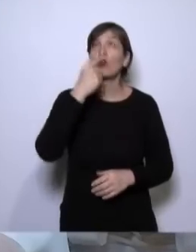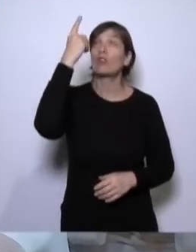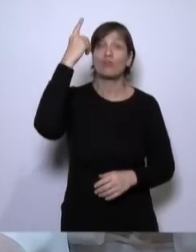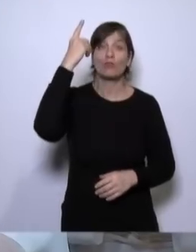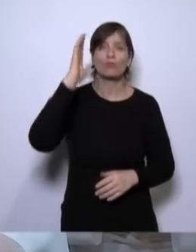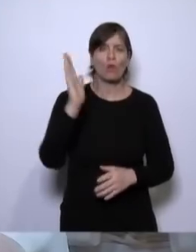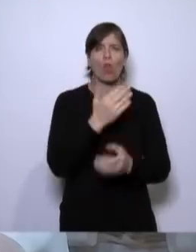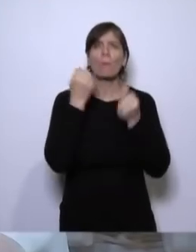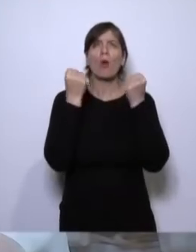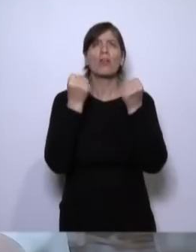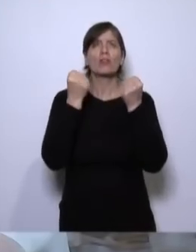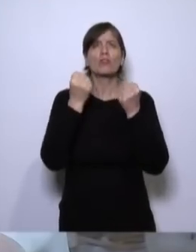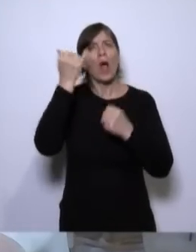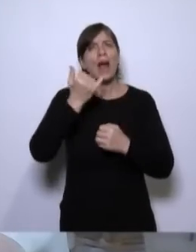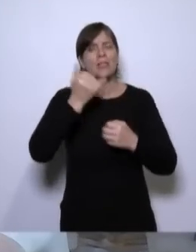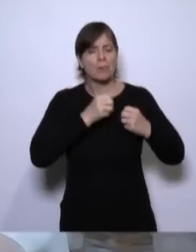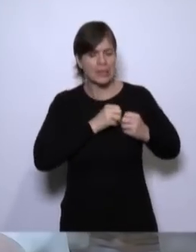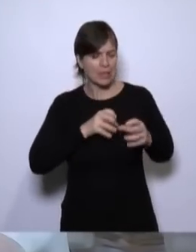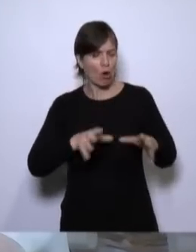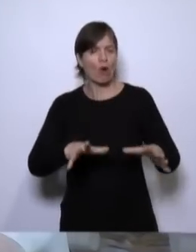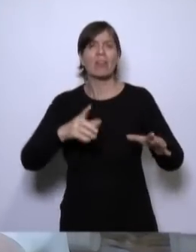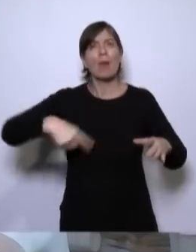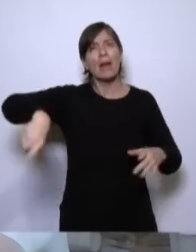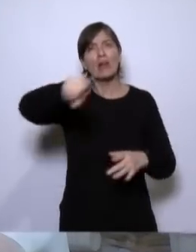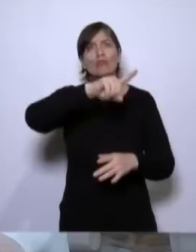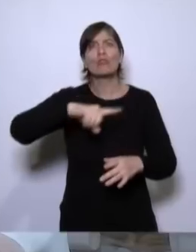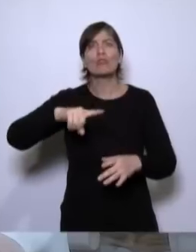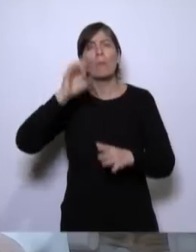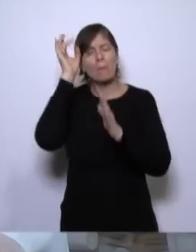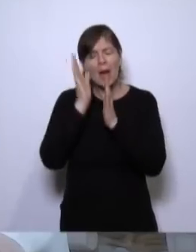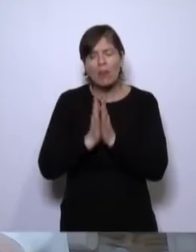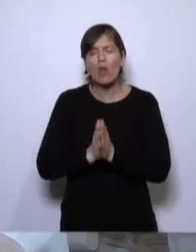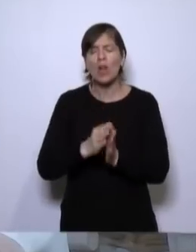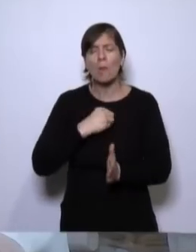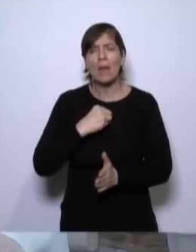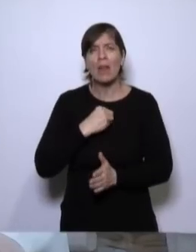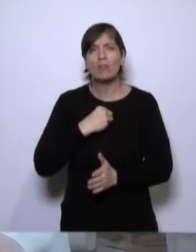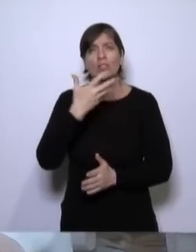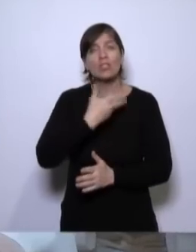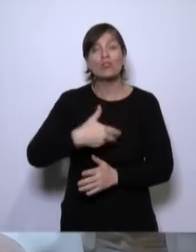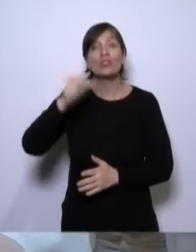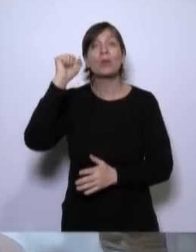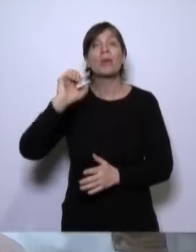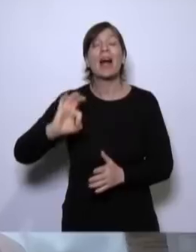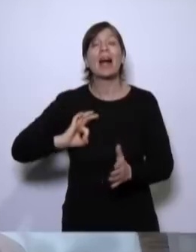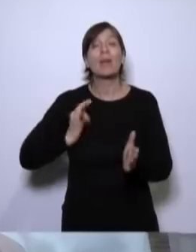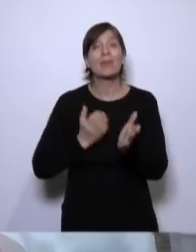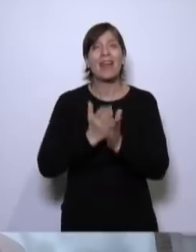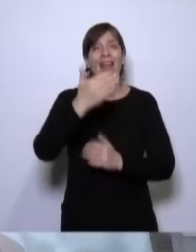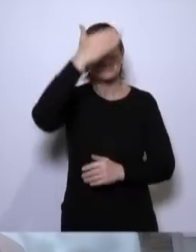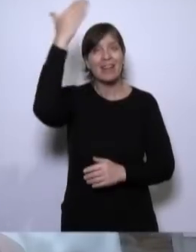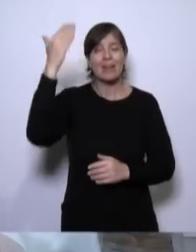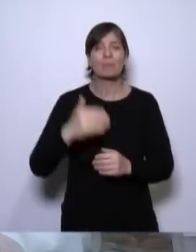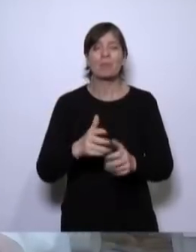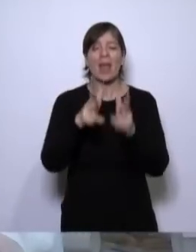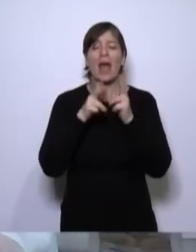Dios Todopoderoso, tenga misericordia de nosotros, perdone nuestros pecados y nos lleve a la